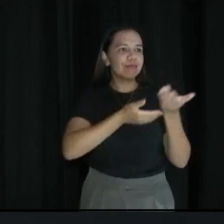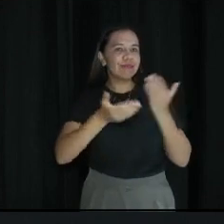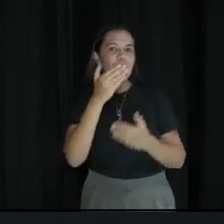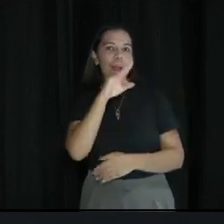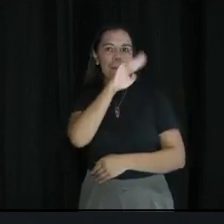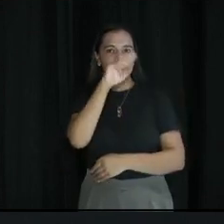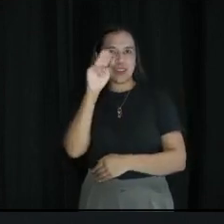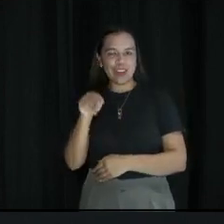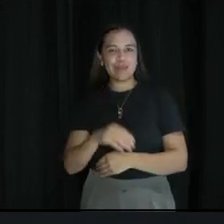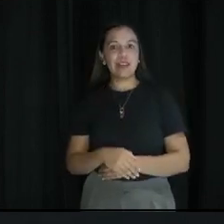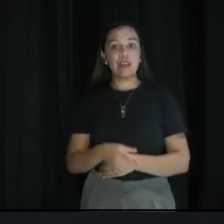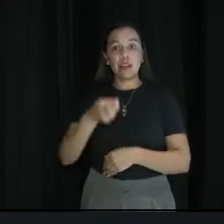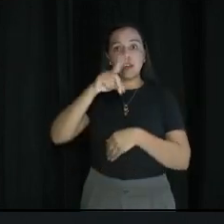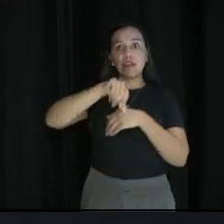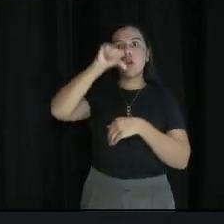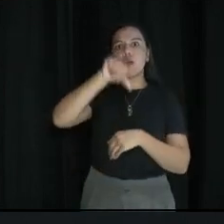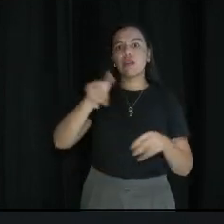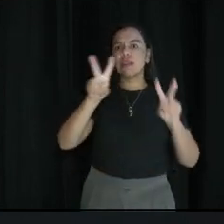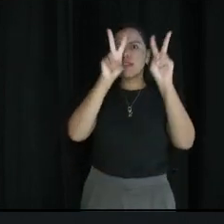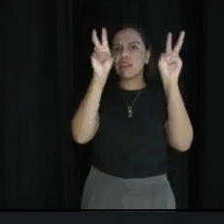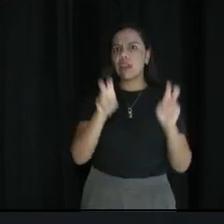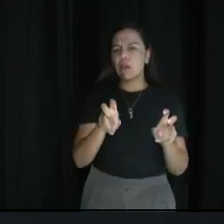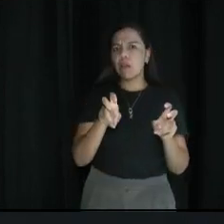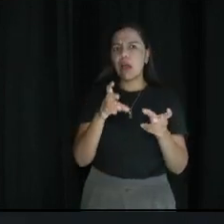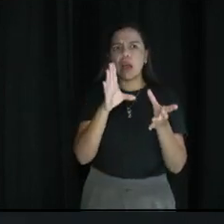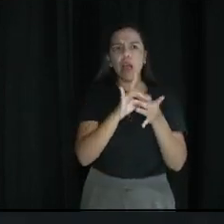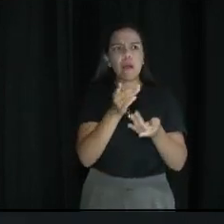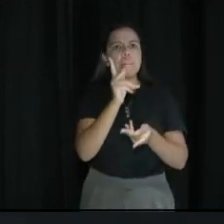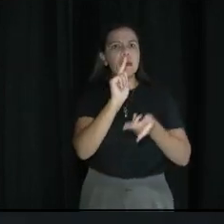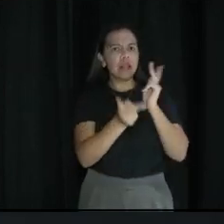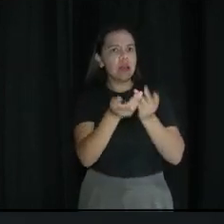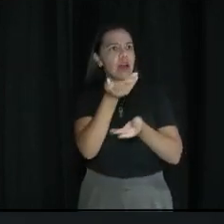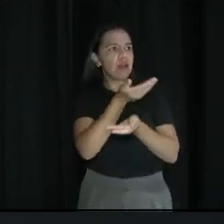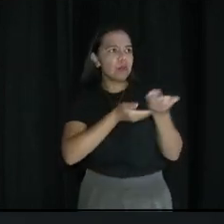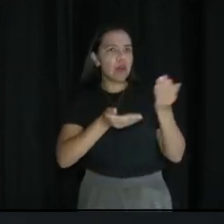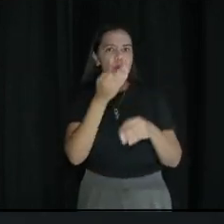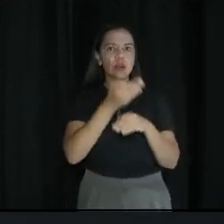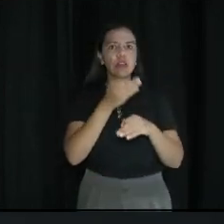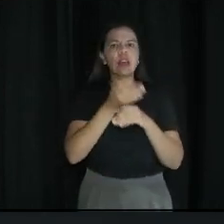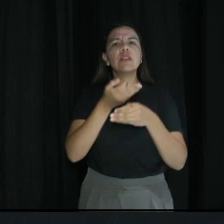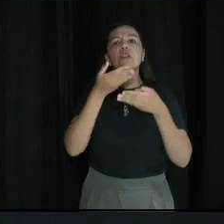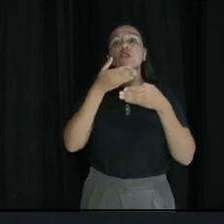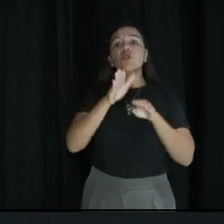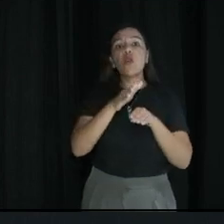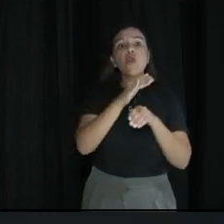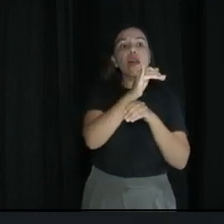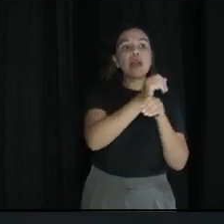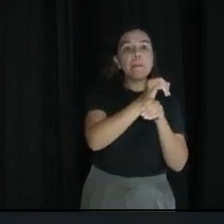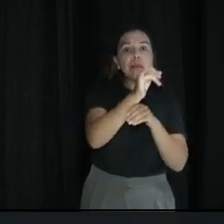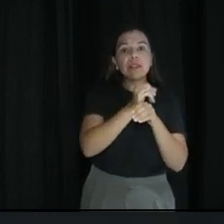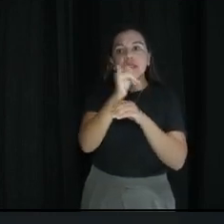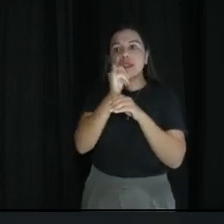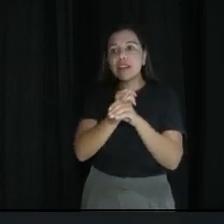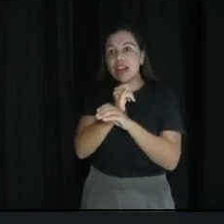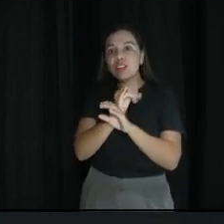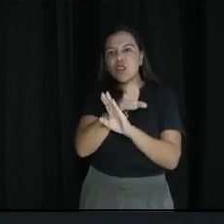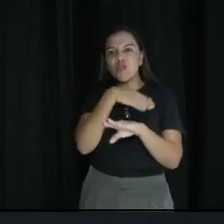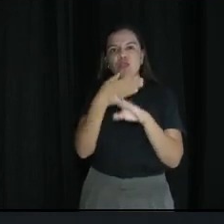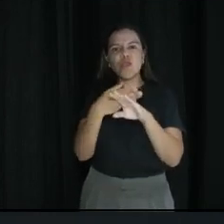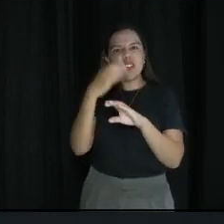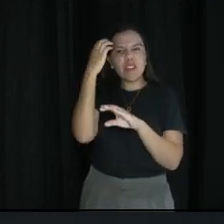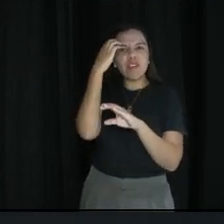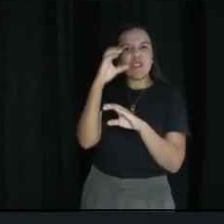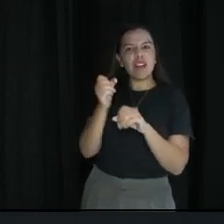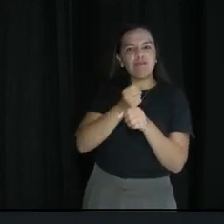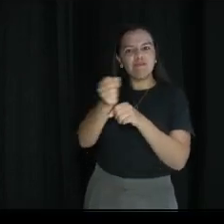hoy, el tema en el cual vamos a tratar es la investigación del maltrato animal en Michoacán.